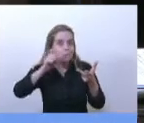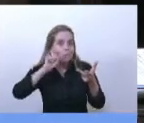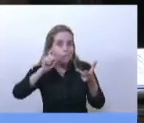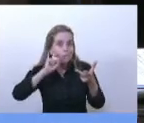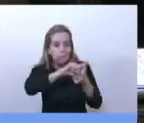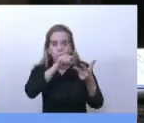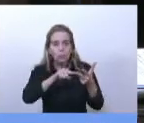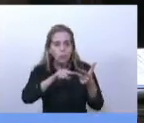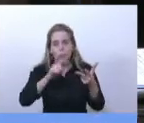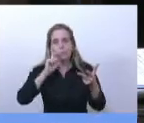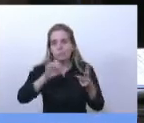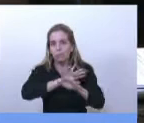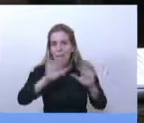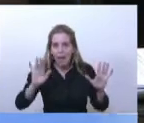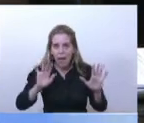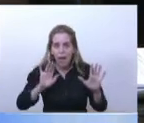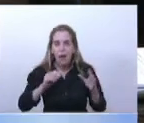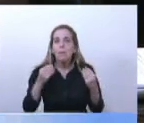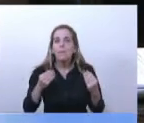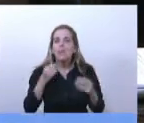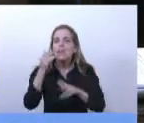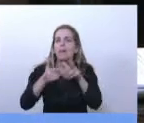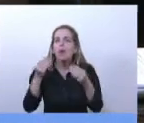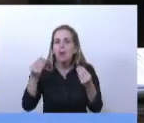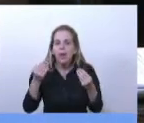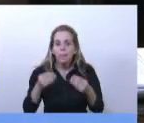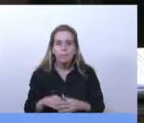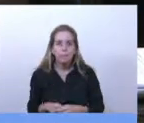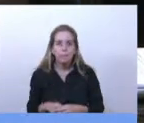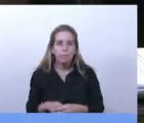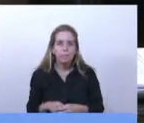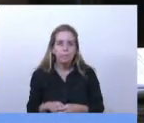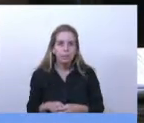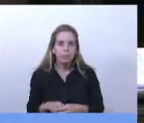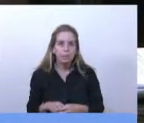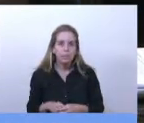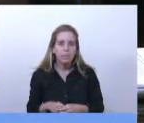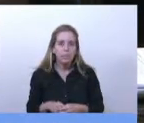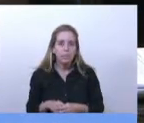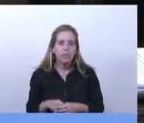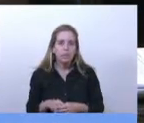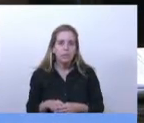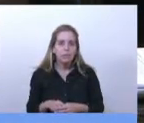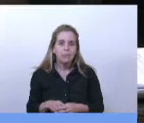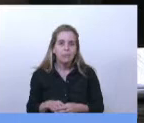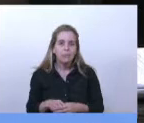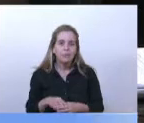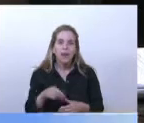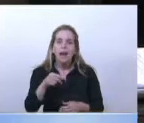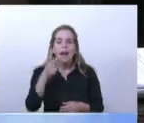se cumplen por qué digo esto porque no desincentiva mos a los